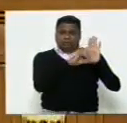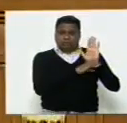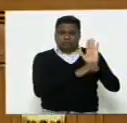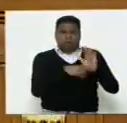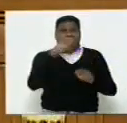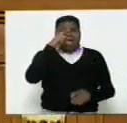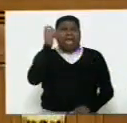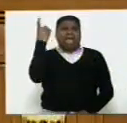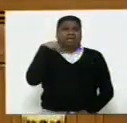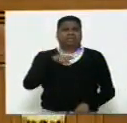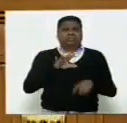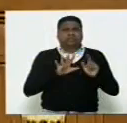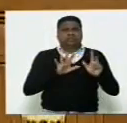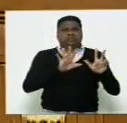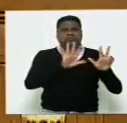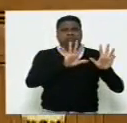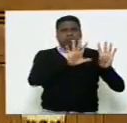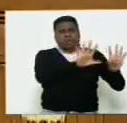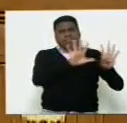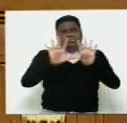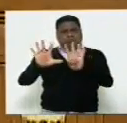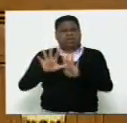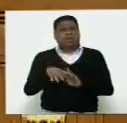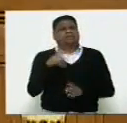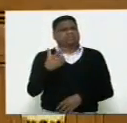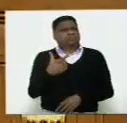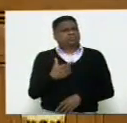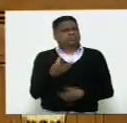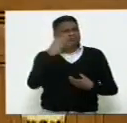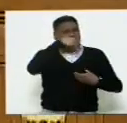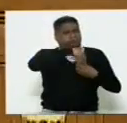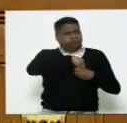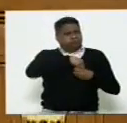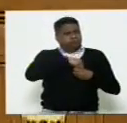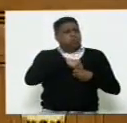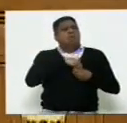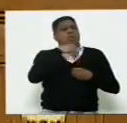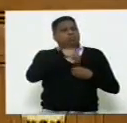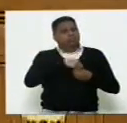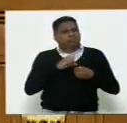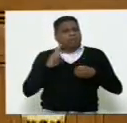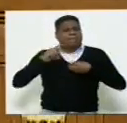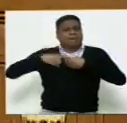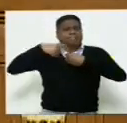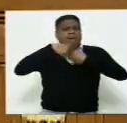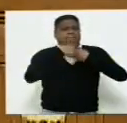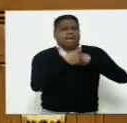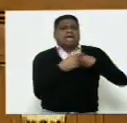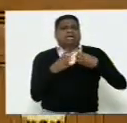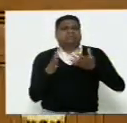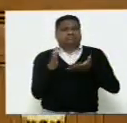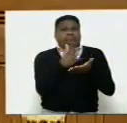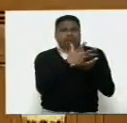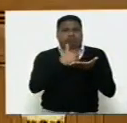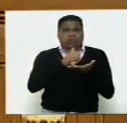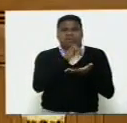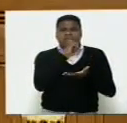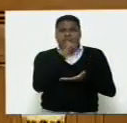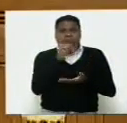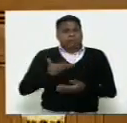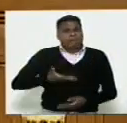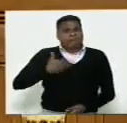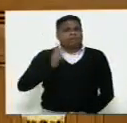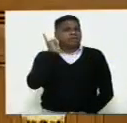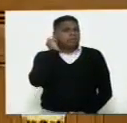que incorpora a las mujeres con un lenguaje inclusivo y no sexista, pero que además recoge la igualdad sustantiva en su